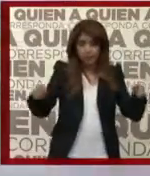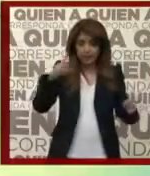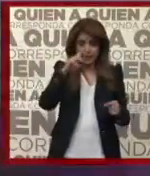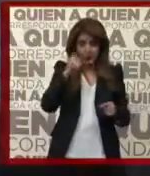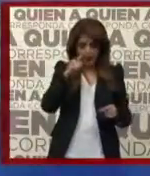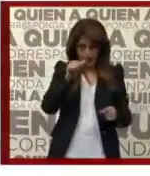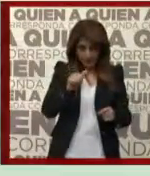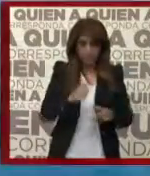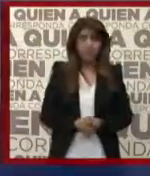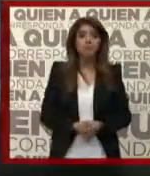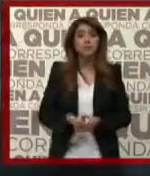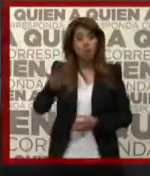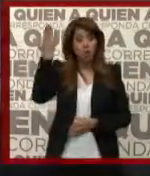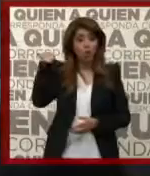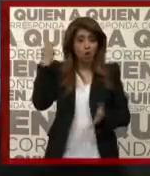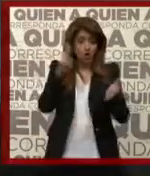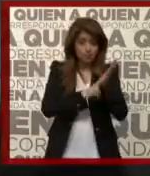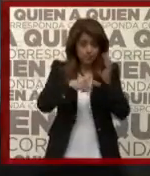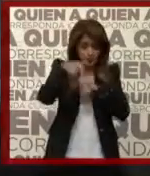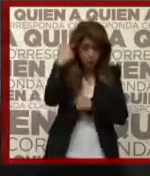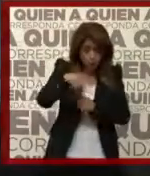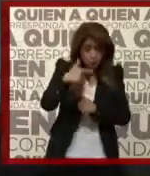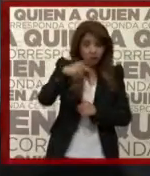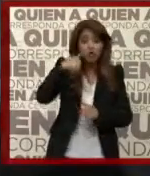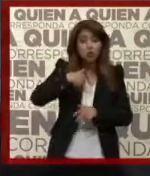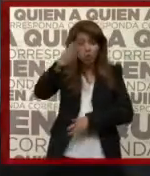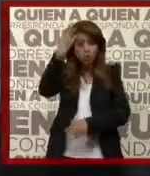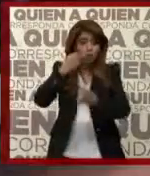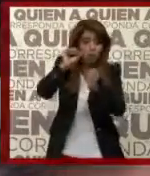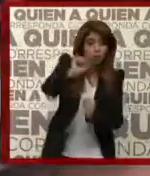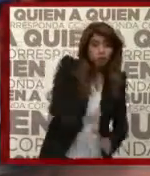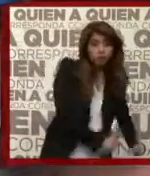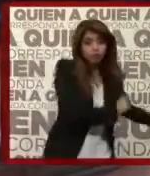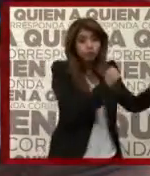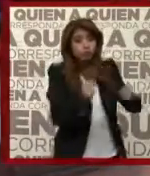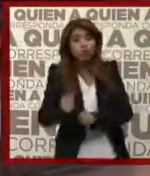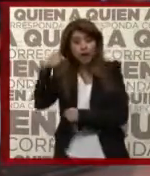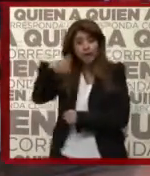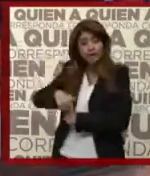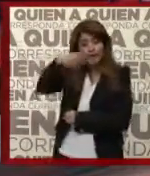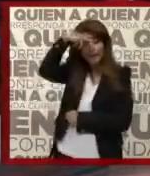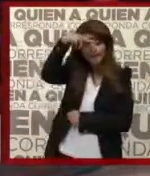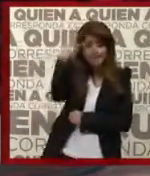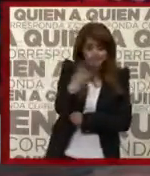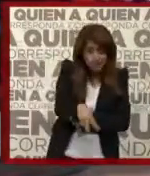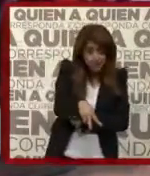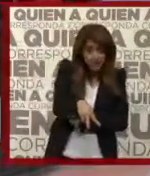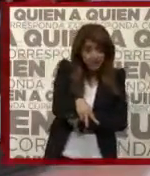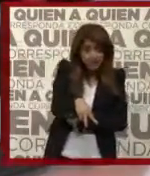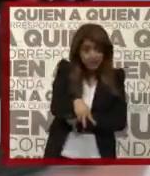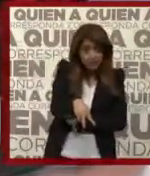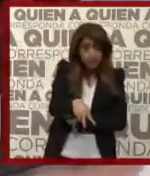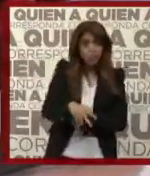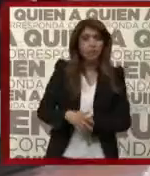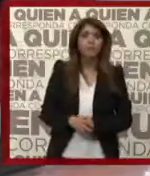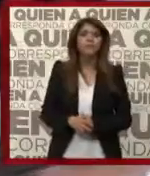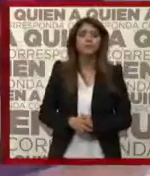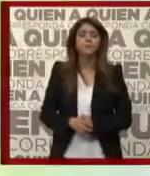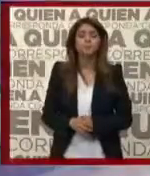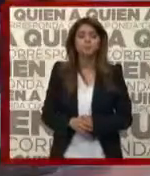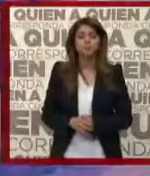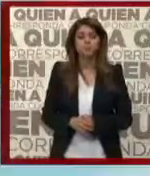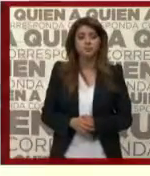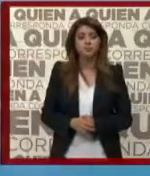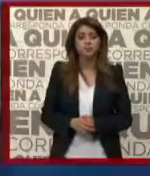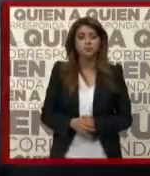el 2012 comencé a desarrollar el remo adaptado en México, no existía. Yo lo desarrollé de cero. Maribel